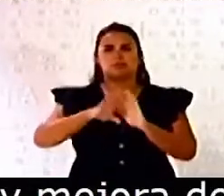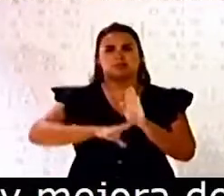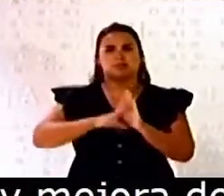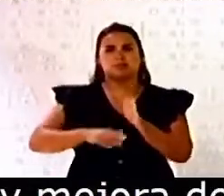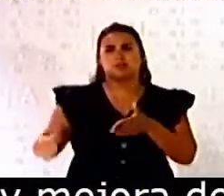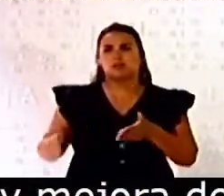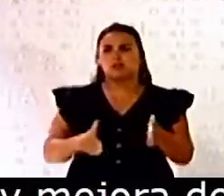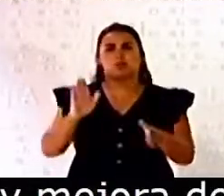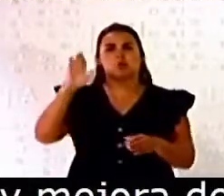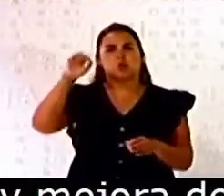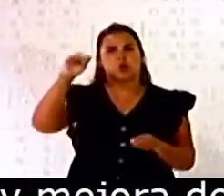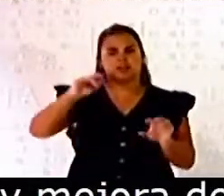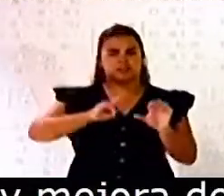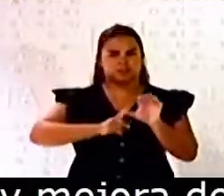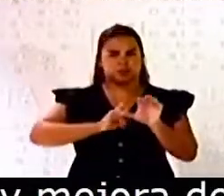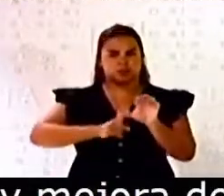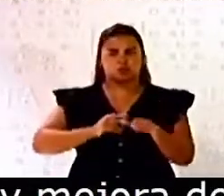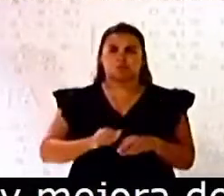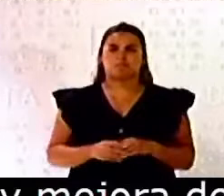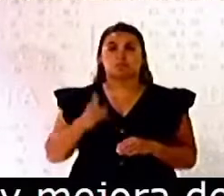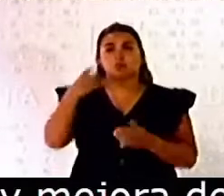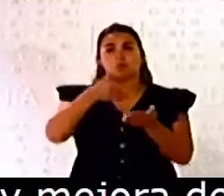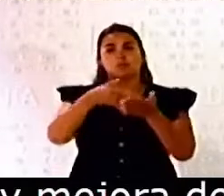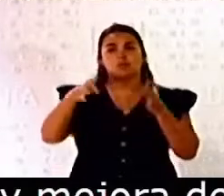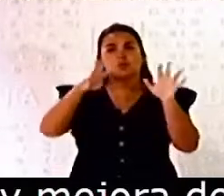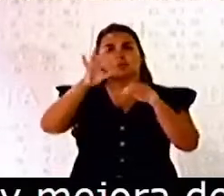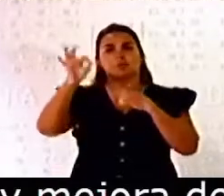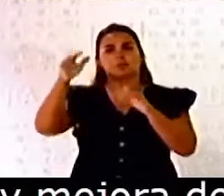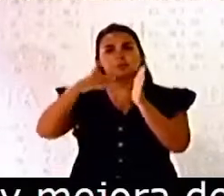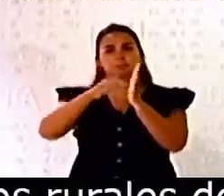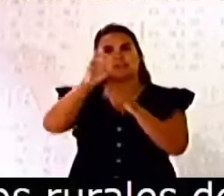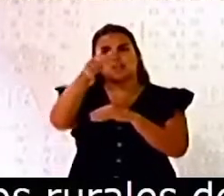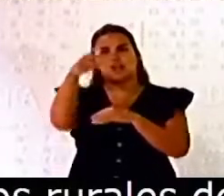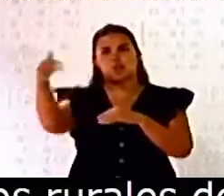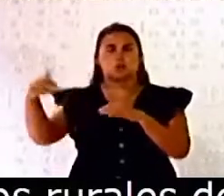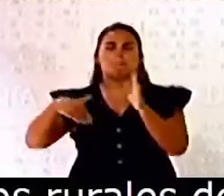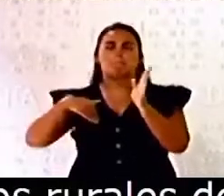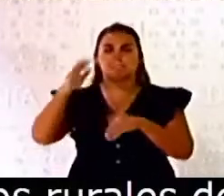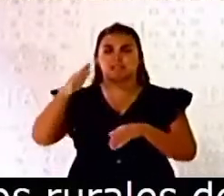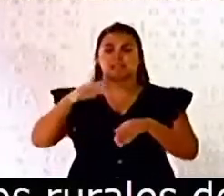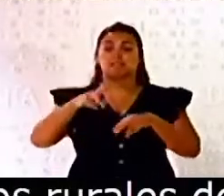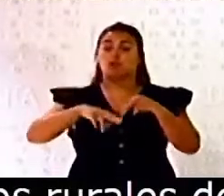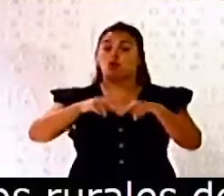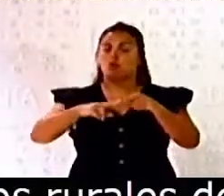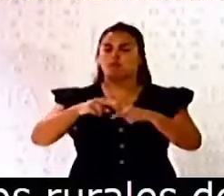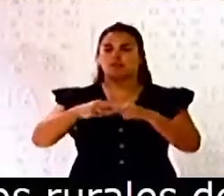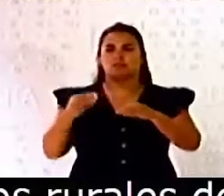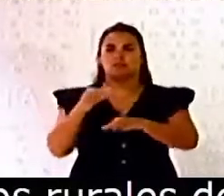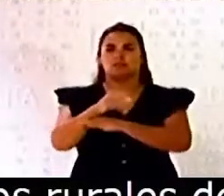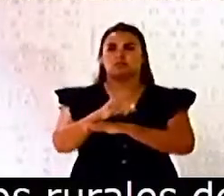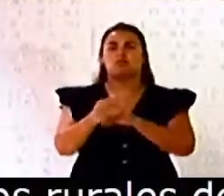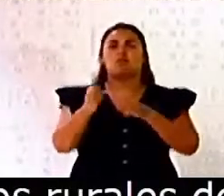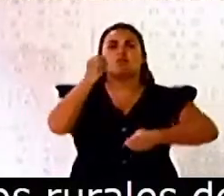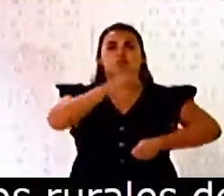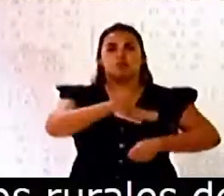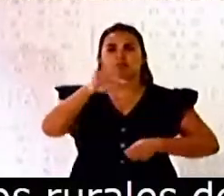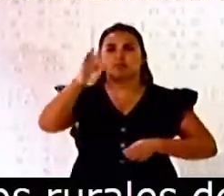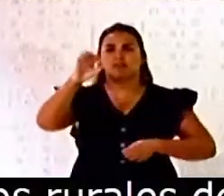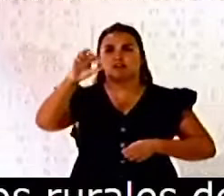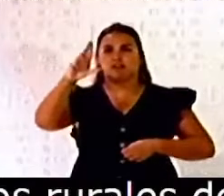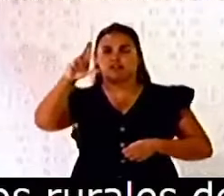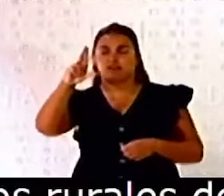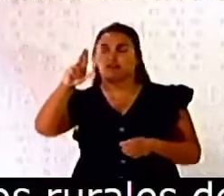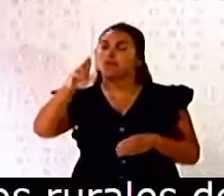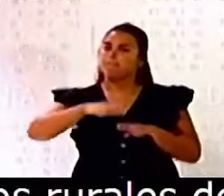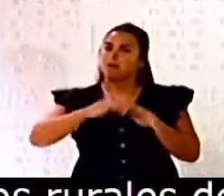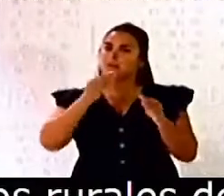caminos rurales de Extremadura, más de 1.900.000 euros de obra con cargo al fondo FEADER, como siempre en la